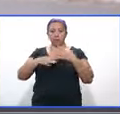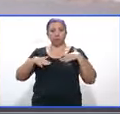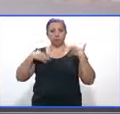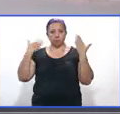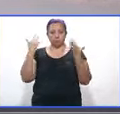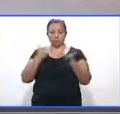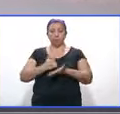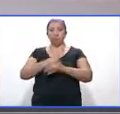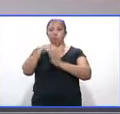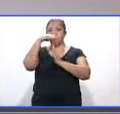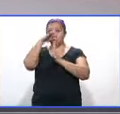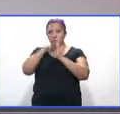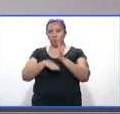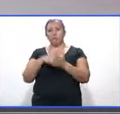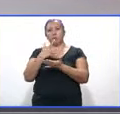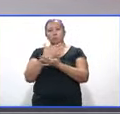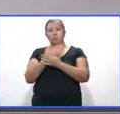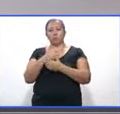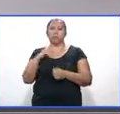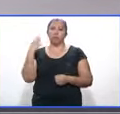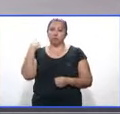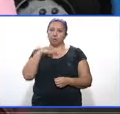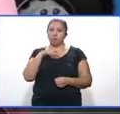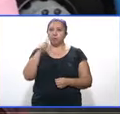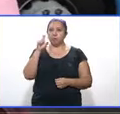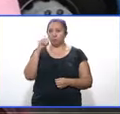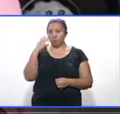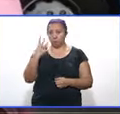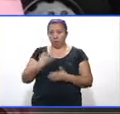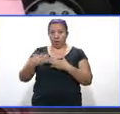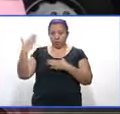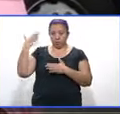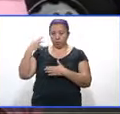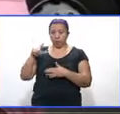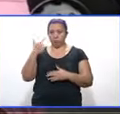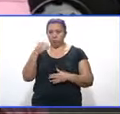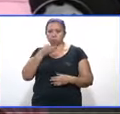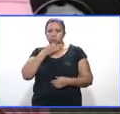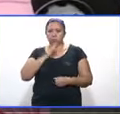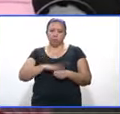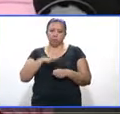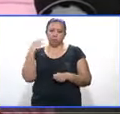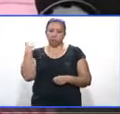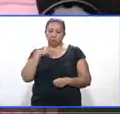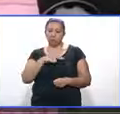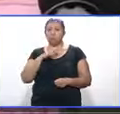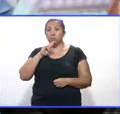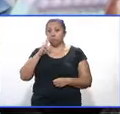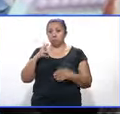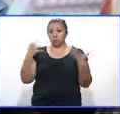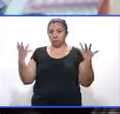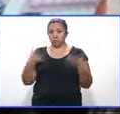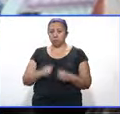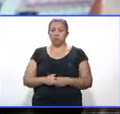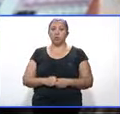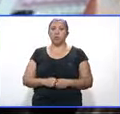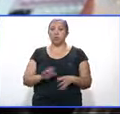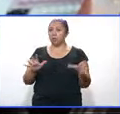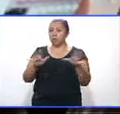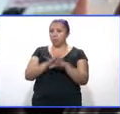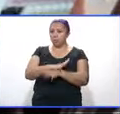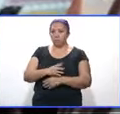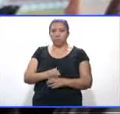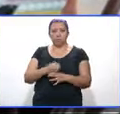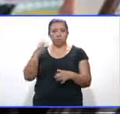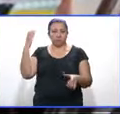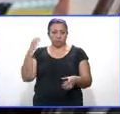beneficios como reducir tiempos de espera de 24 a 12 minutos, transporte público rápido, moderno y sustentable, que hace una realidad la transformación del